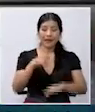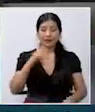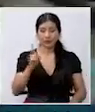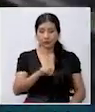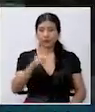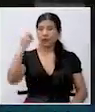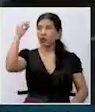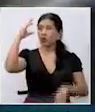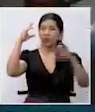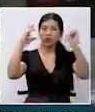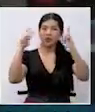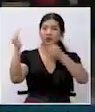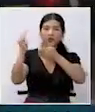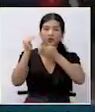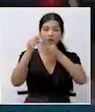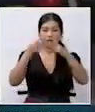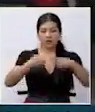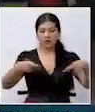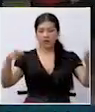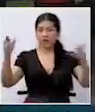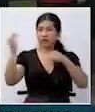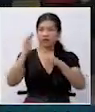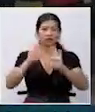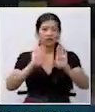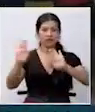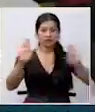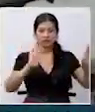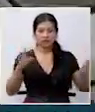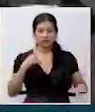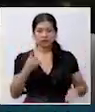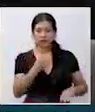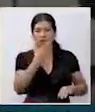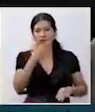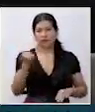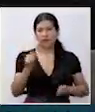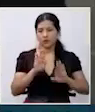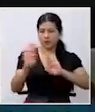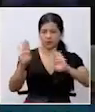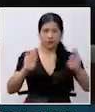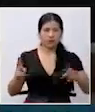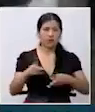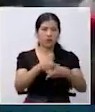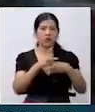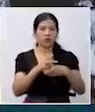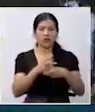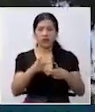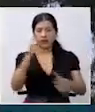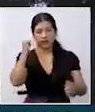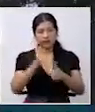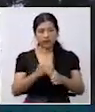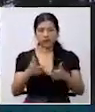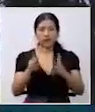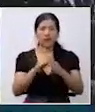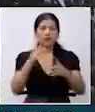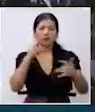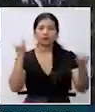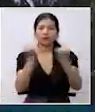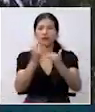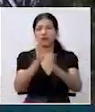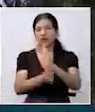postes, antenas, cables y todo material metálico. Recordemos que esta instancia cuenta con la línea gratuita